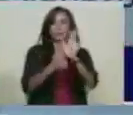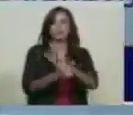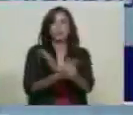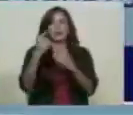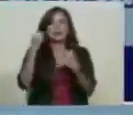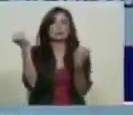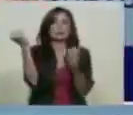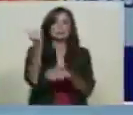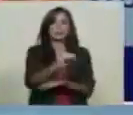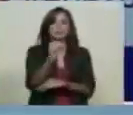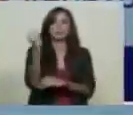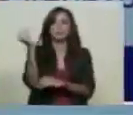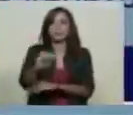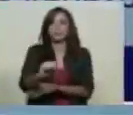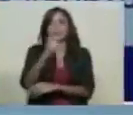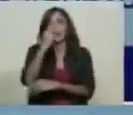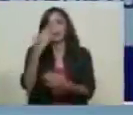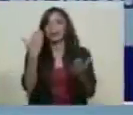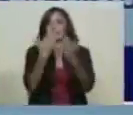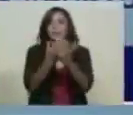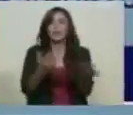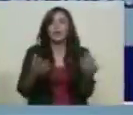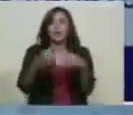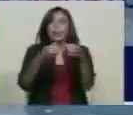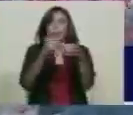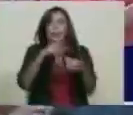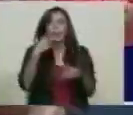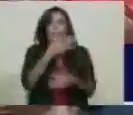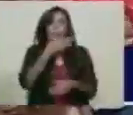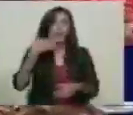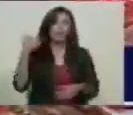encima a todo el mundo.